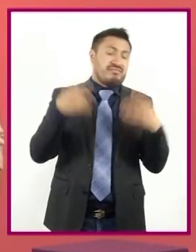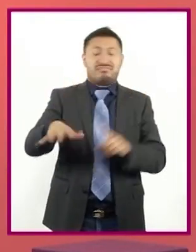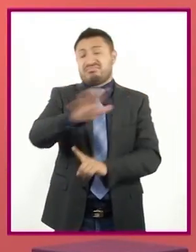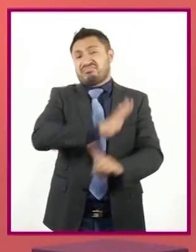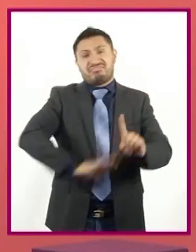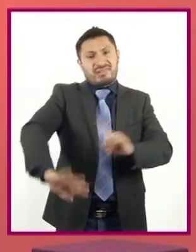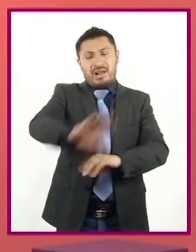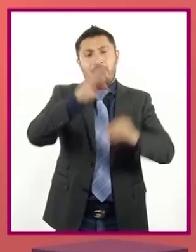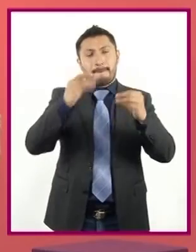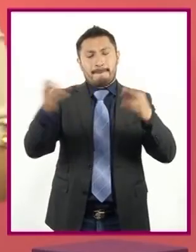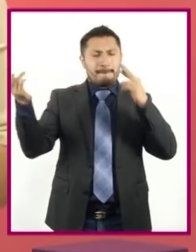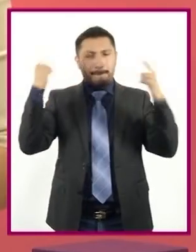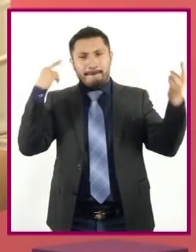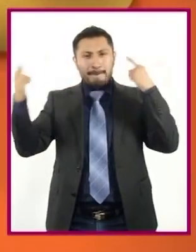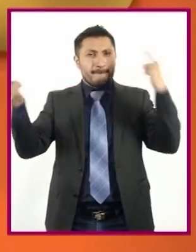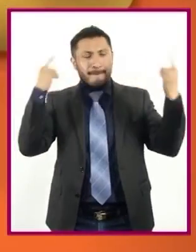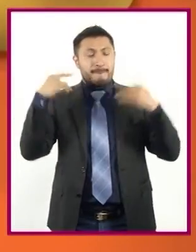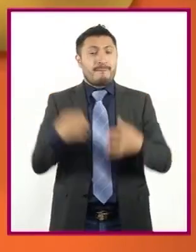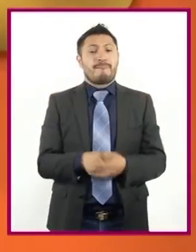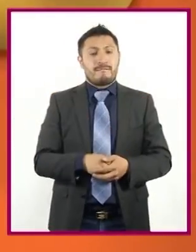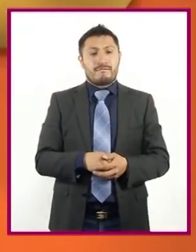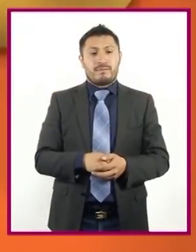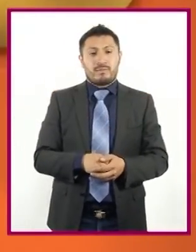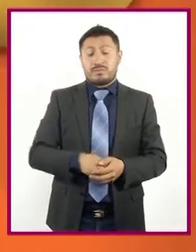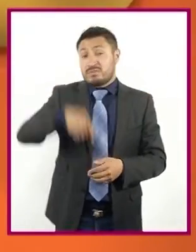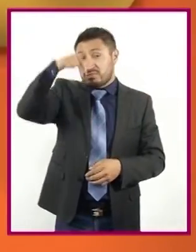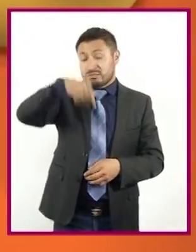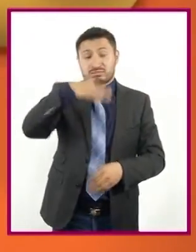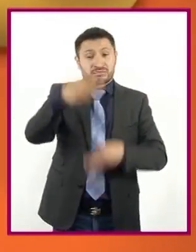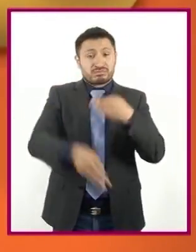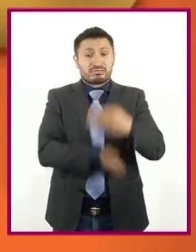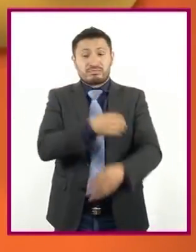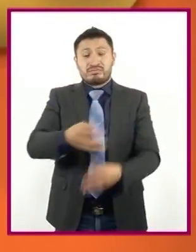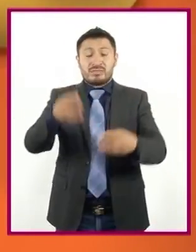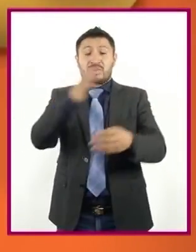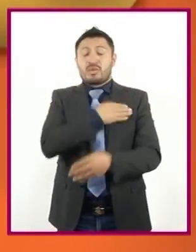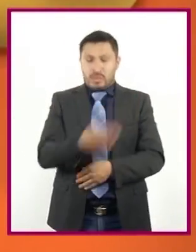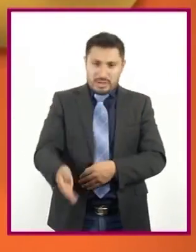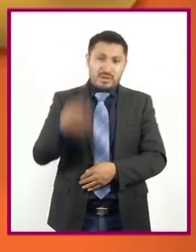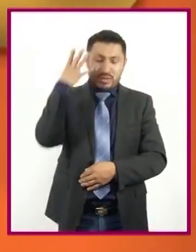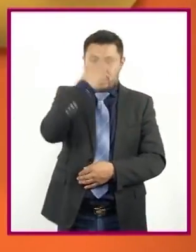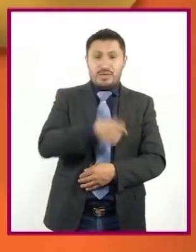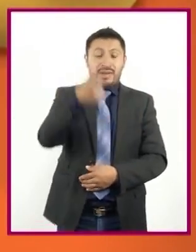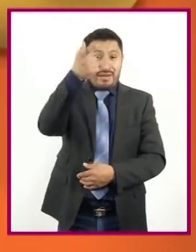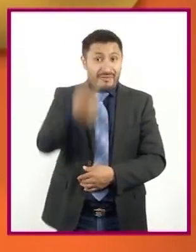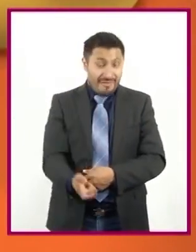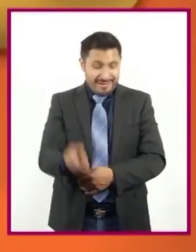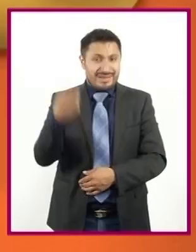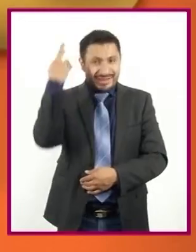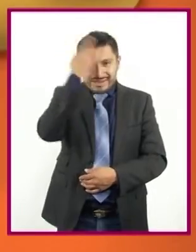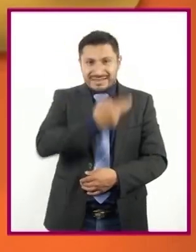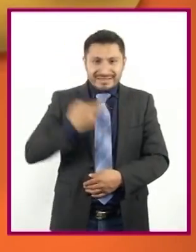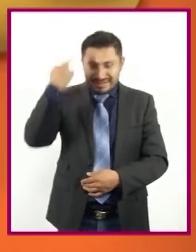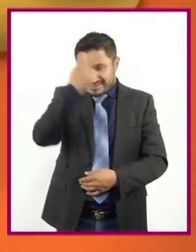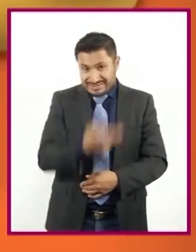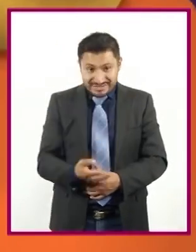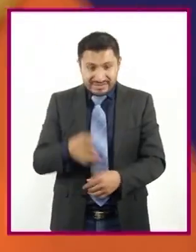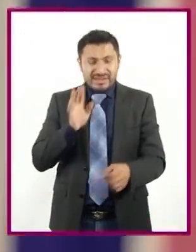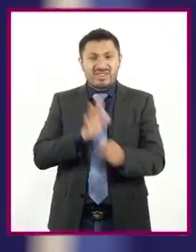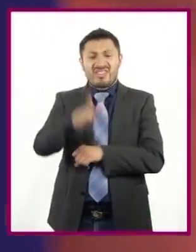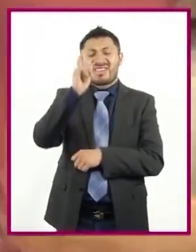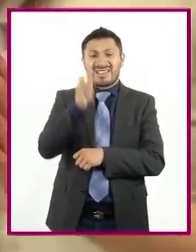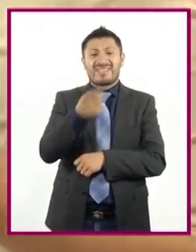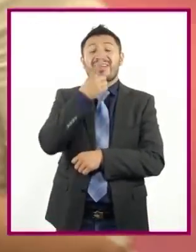entorno lleno de sonidos. Y como aquí todo el contenido es bueno, bonito y barato, revisemos qué son los